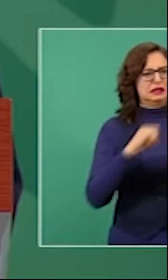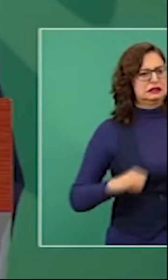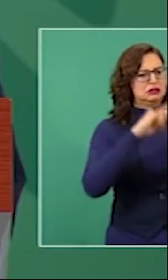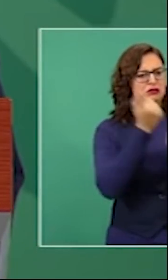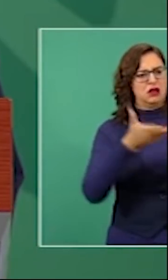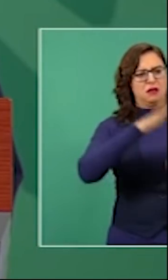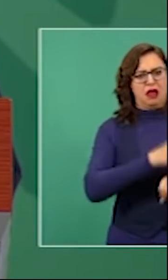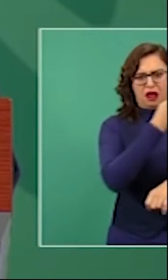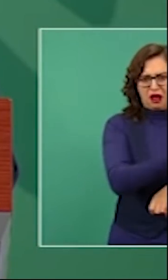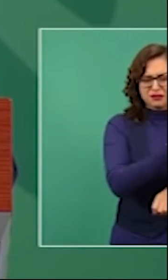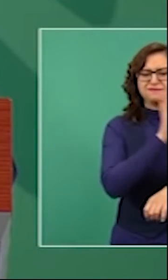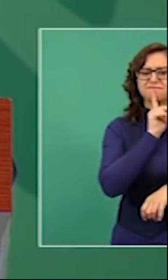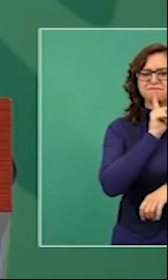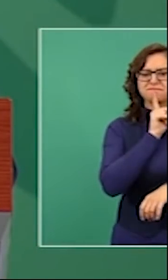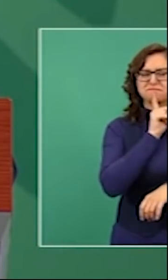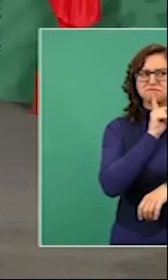administrativos.